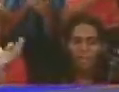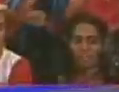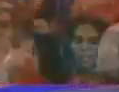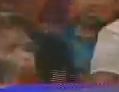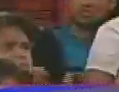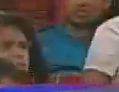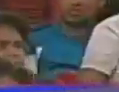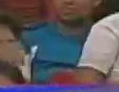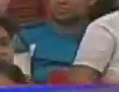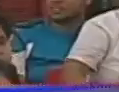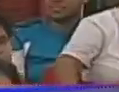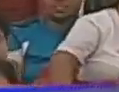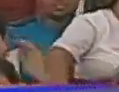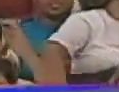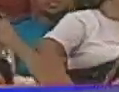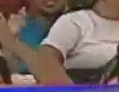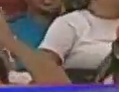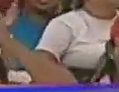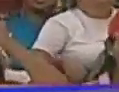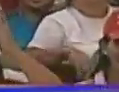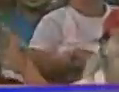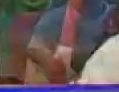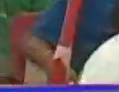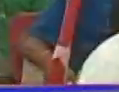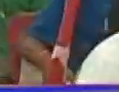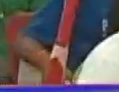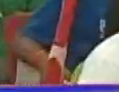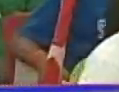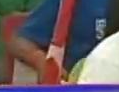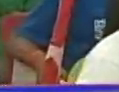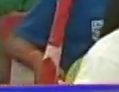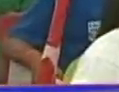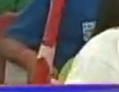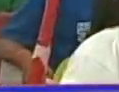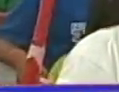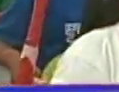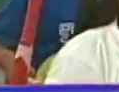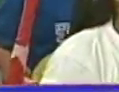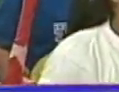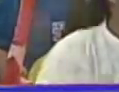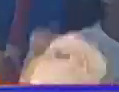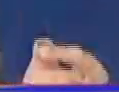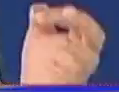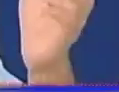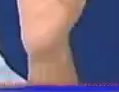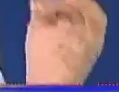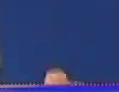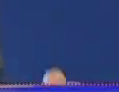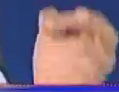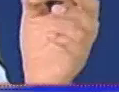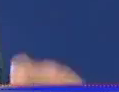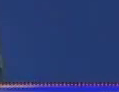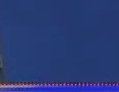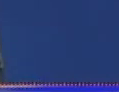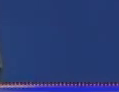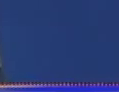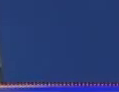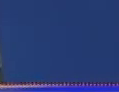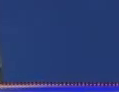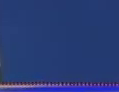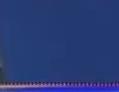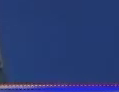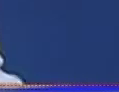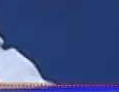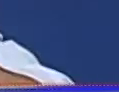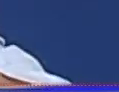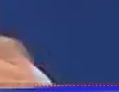municipio es el municipio que en este semestre del año, este primer semestre, más ha disminuido los índices delictivos en el